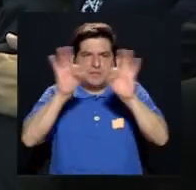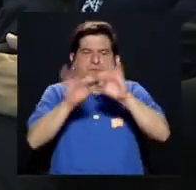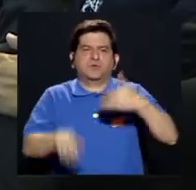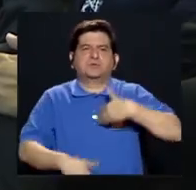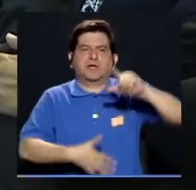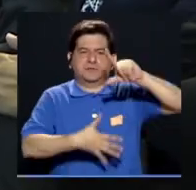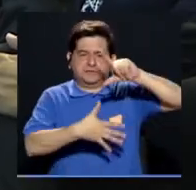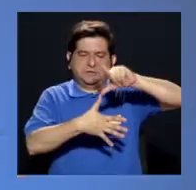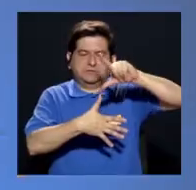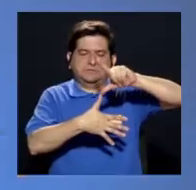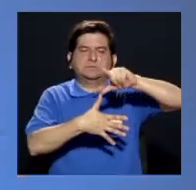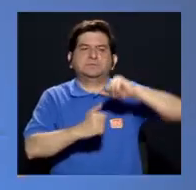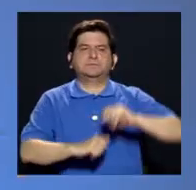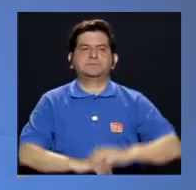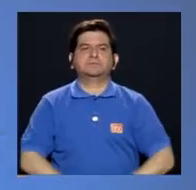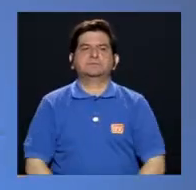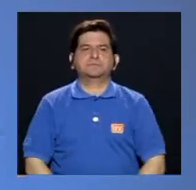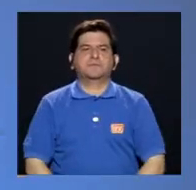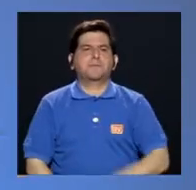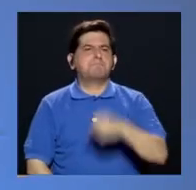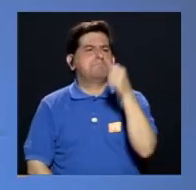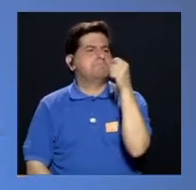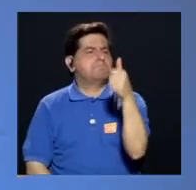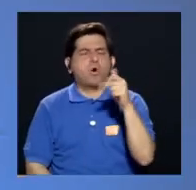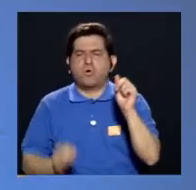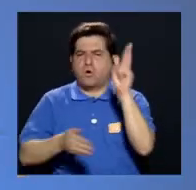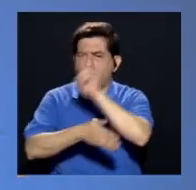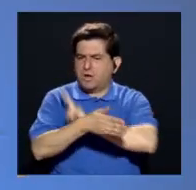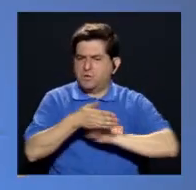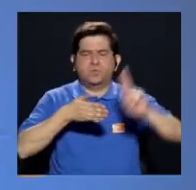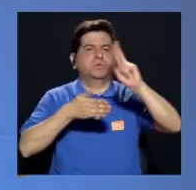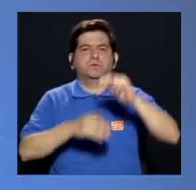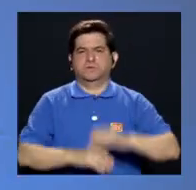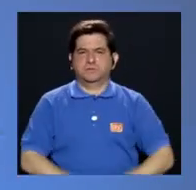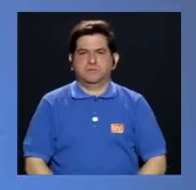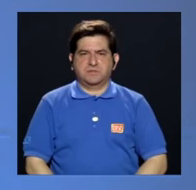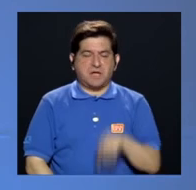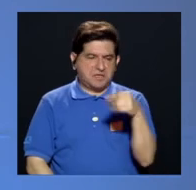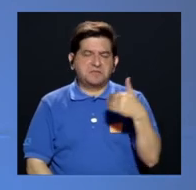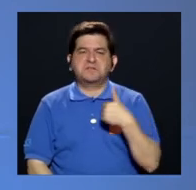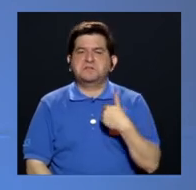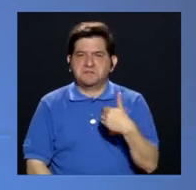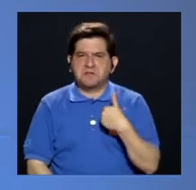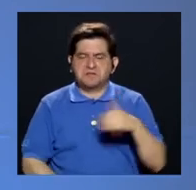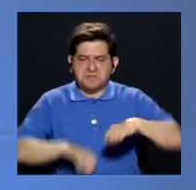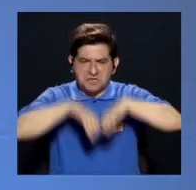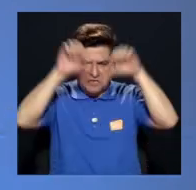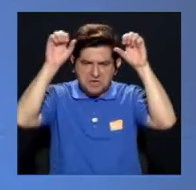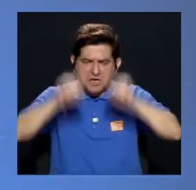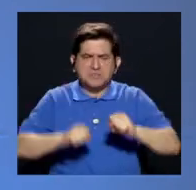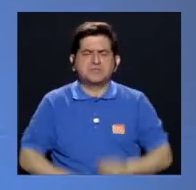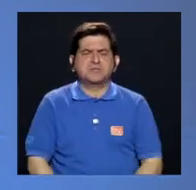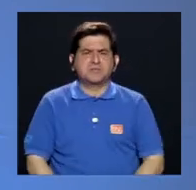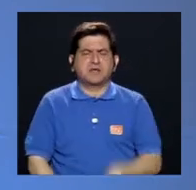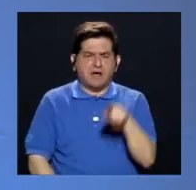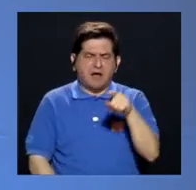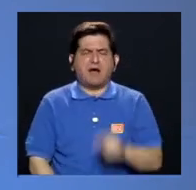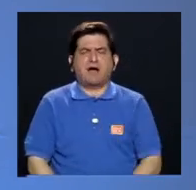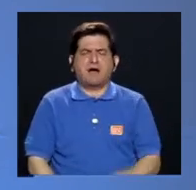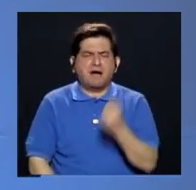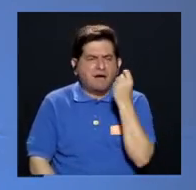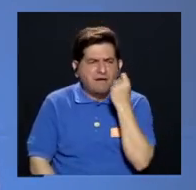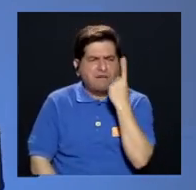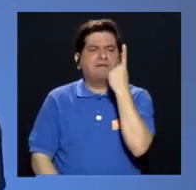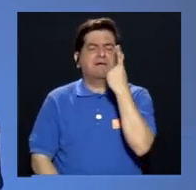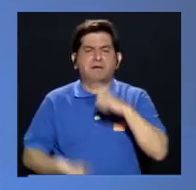América Latina. Son pocas las universidades que cuentan con un sistema tan comprensivo,